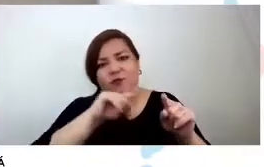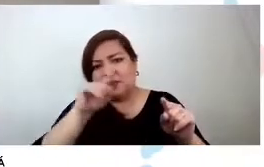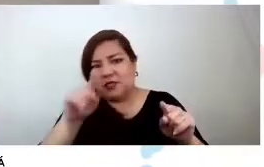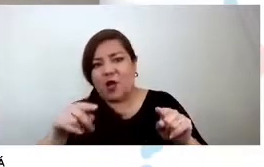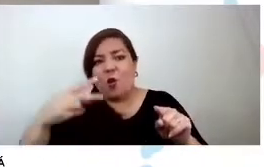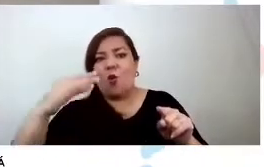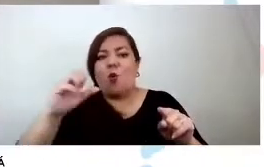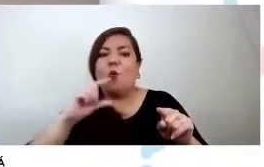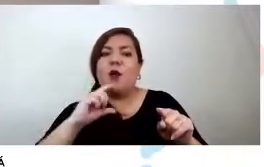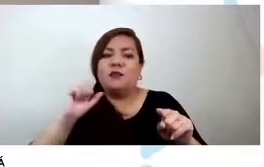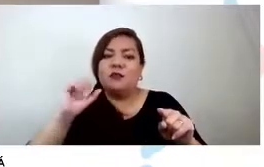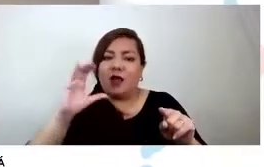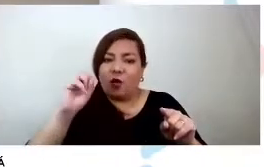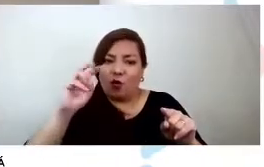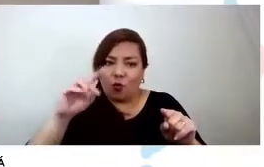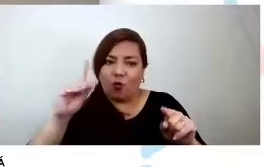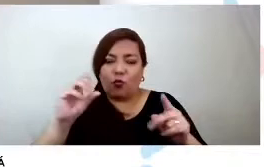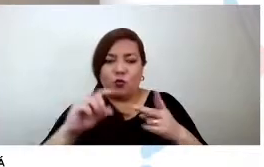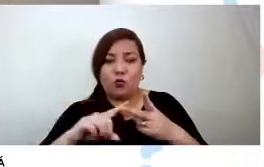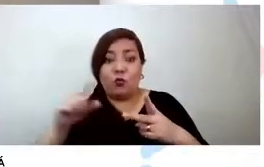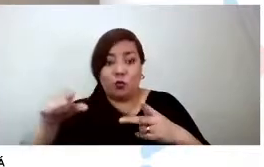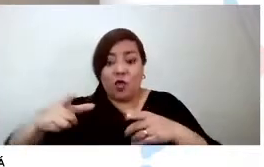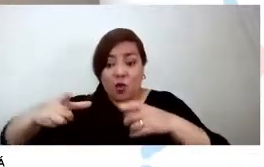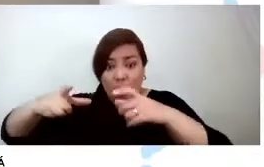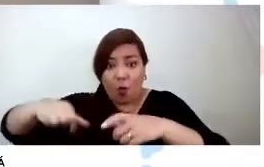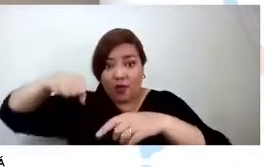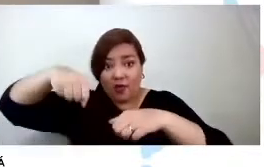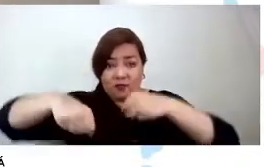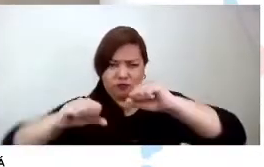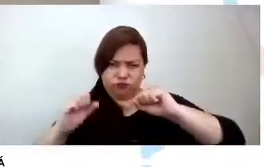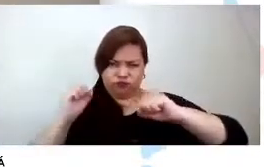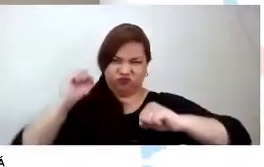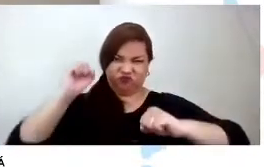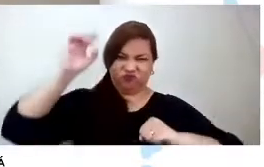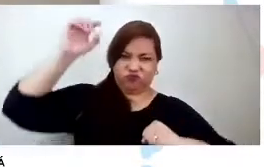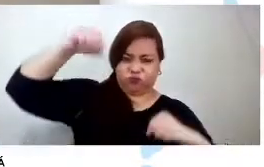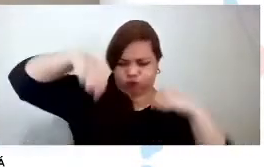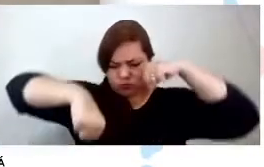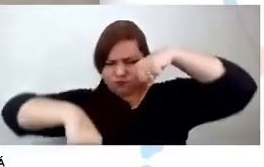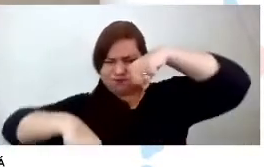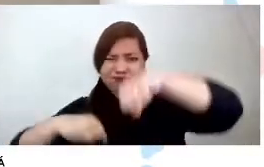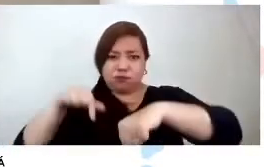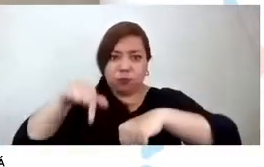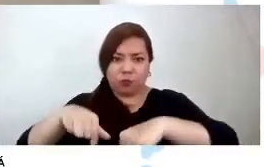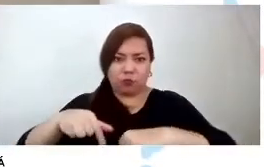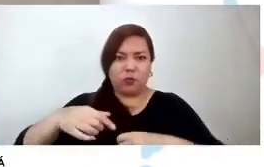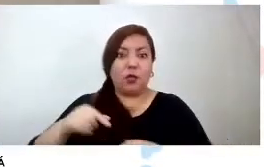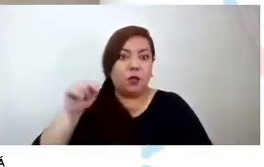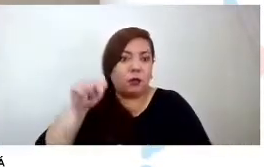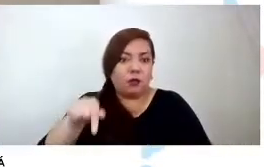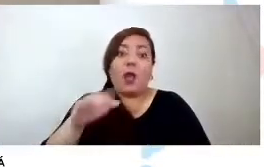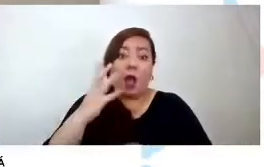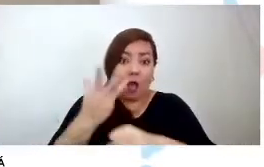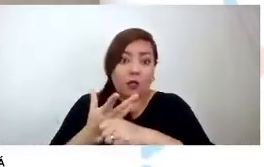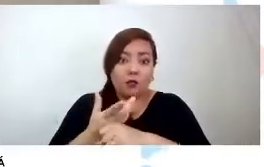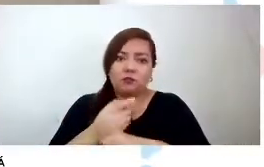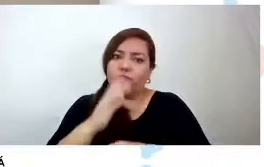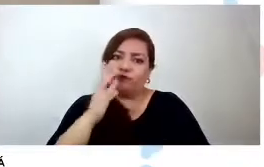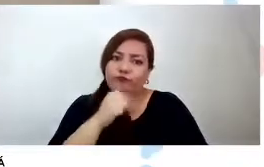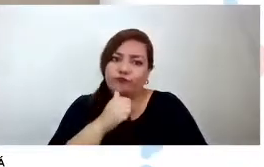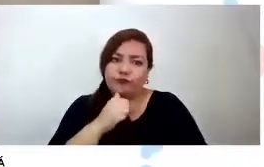huellas de dinosaurios y lamentablemente no hay museos de sitio o una puesta en